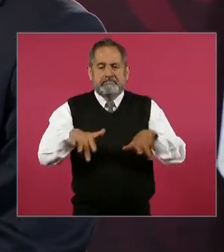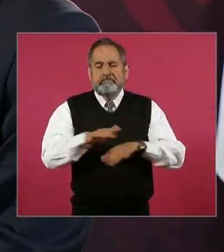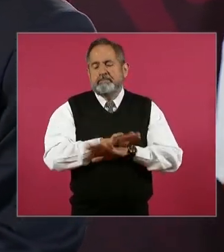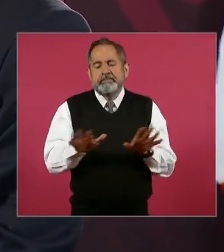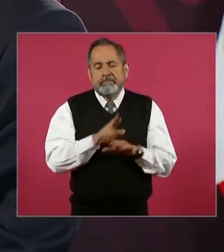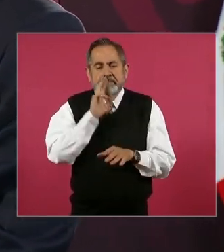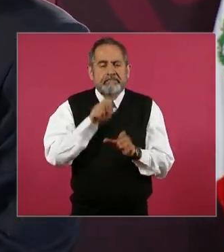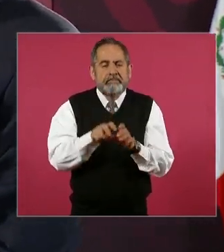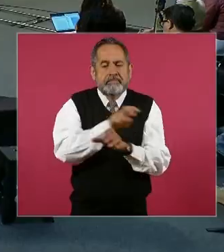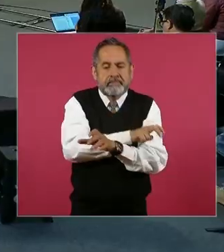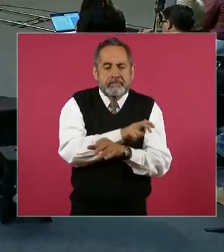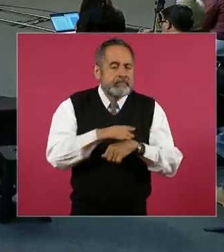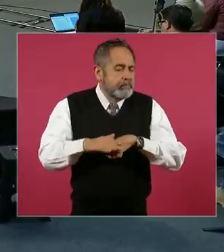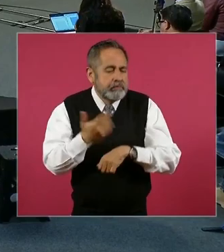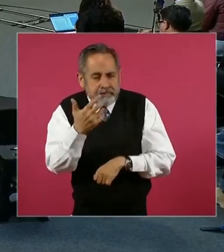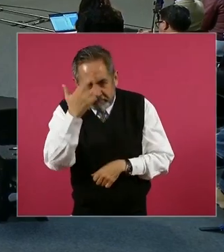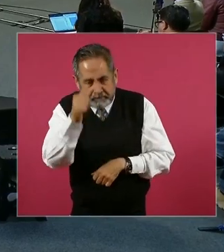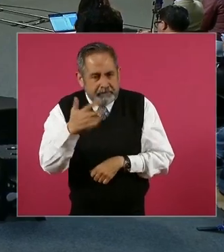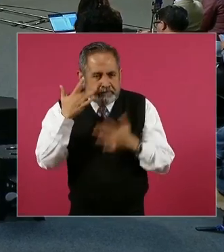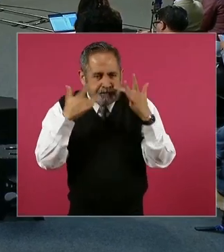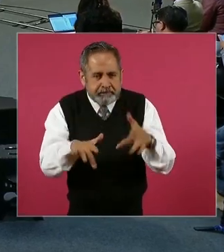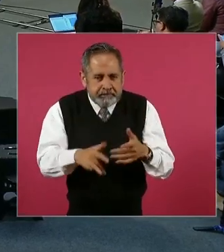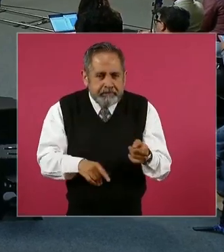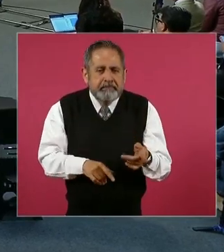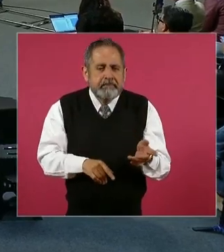renunció por qué